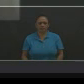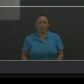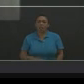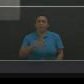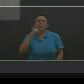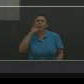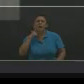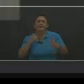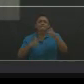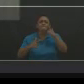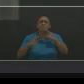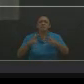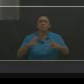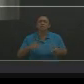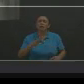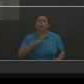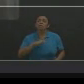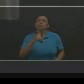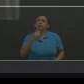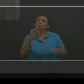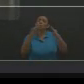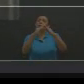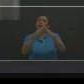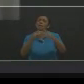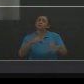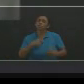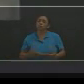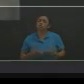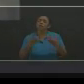tengo una casa, se la regalo,